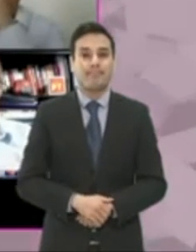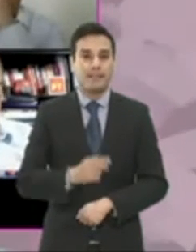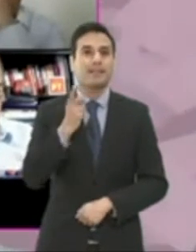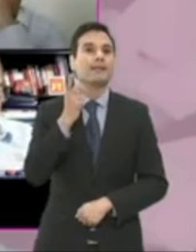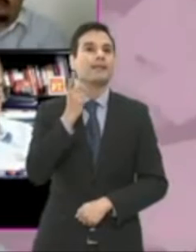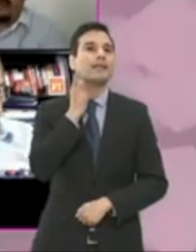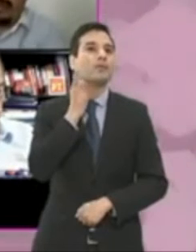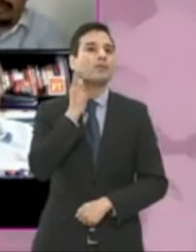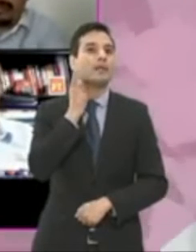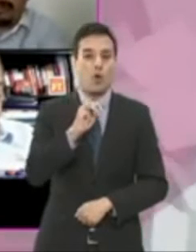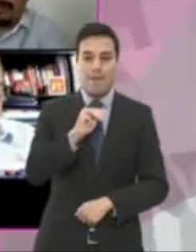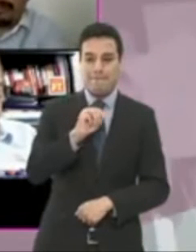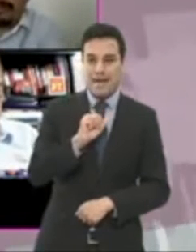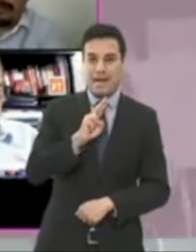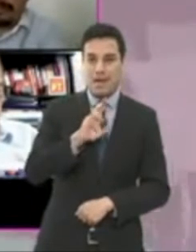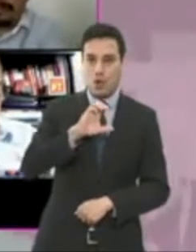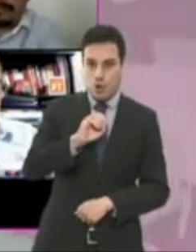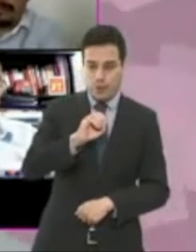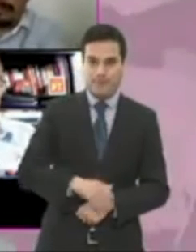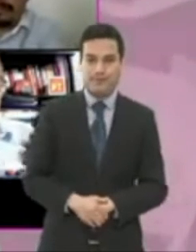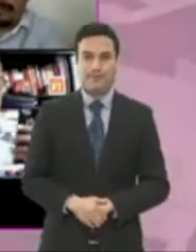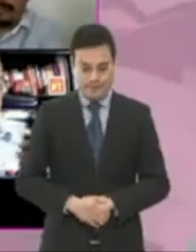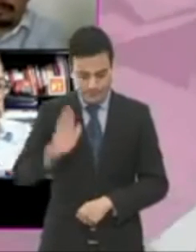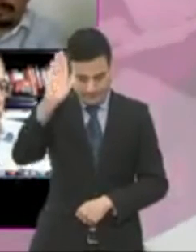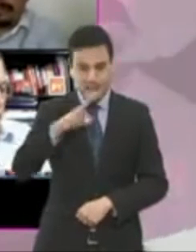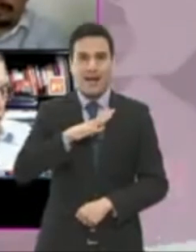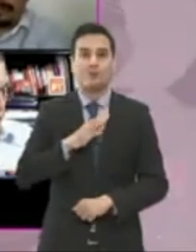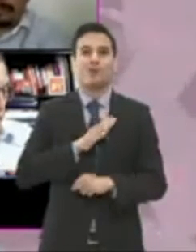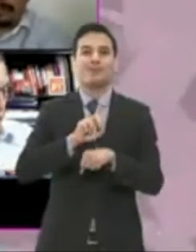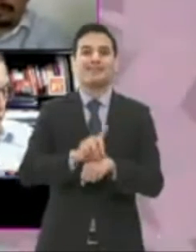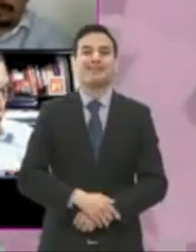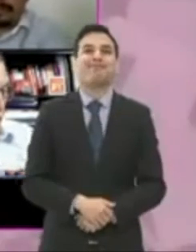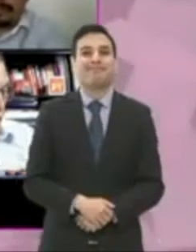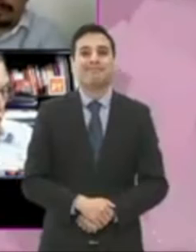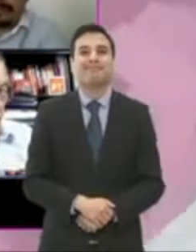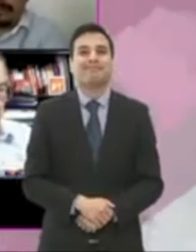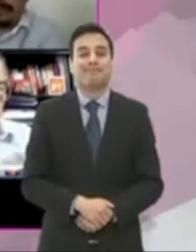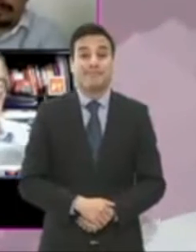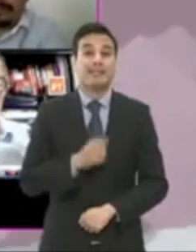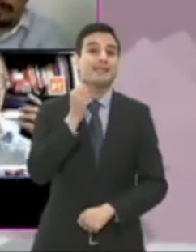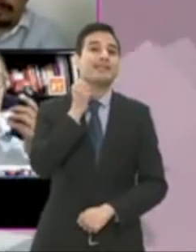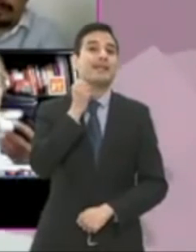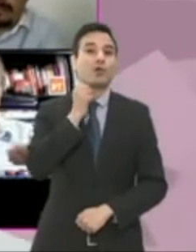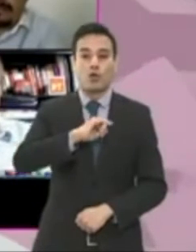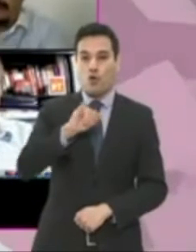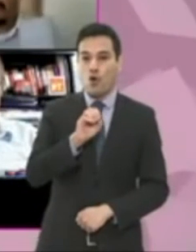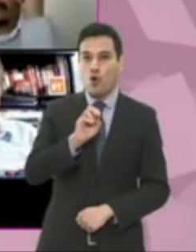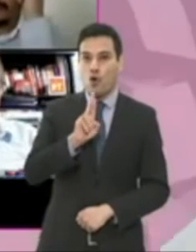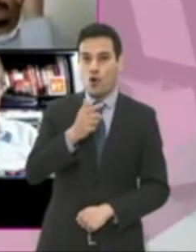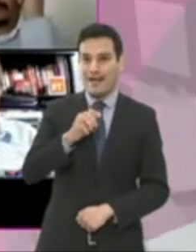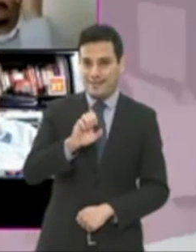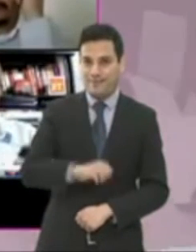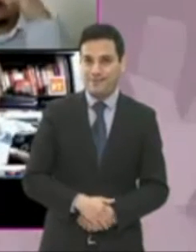conductas similares en el futuro la comisión dictó la procedencia de las medidas cautelares al advertir que en apariencia del buen